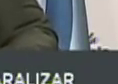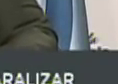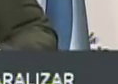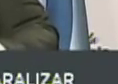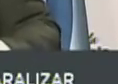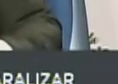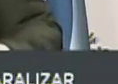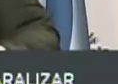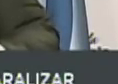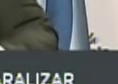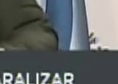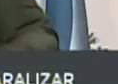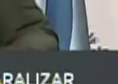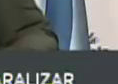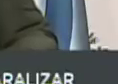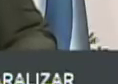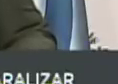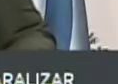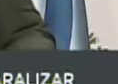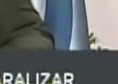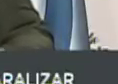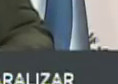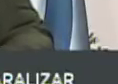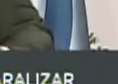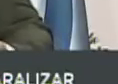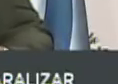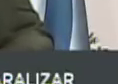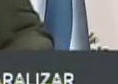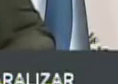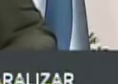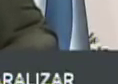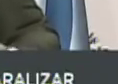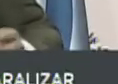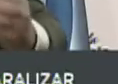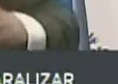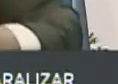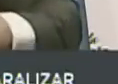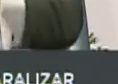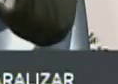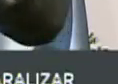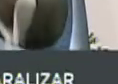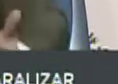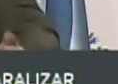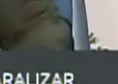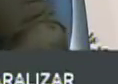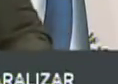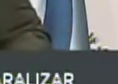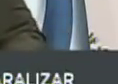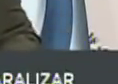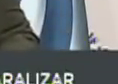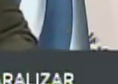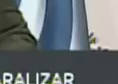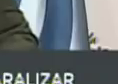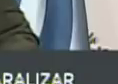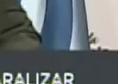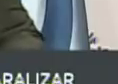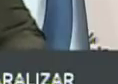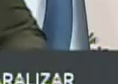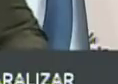de estos detrás de cada uno de estas personas allá por parte de la reapertura de estas